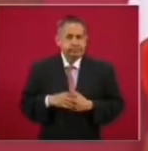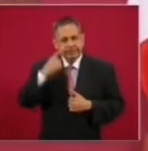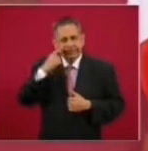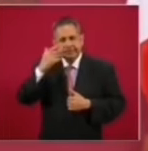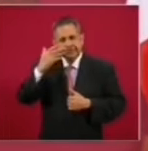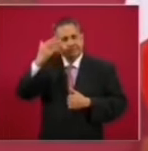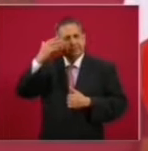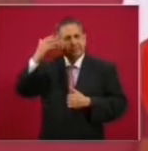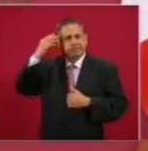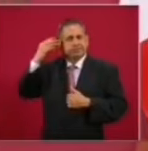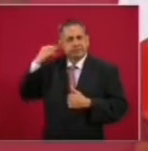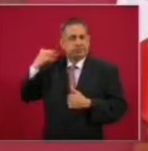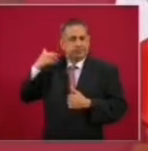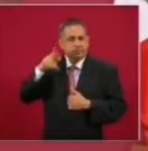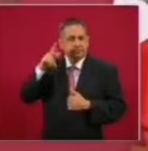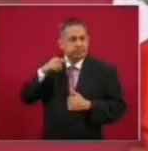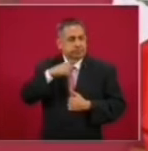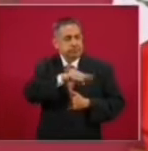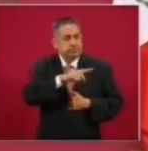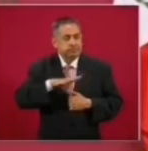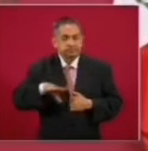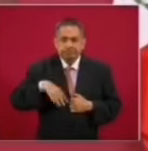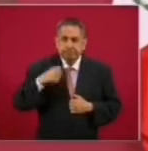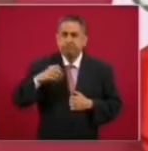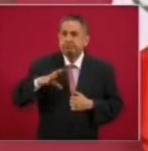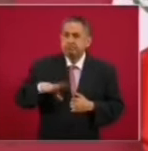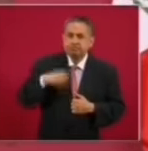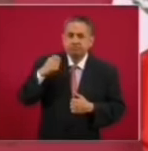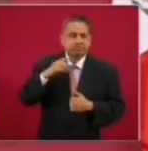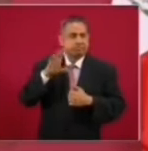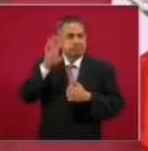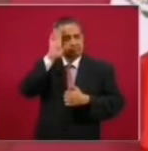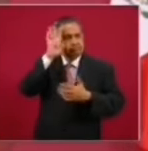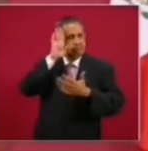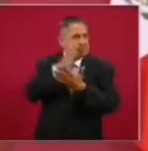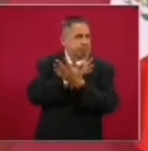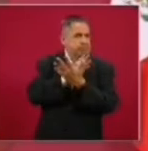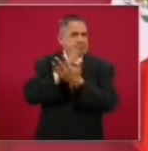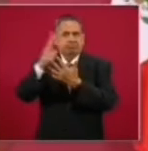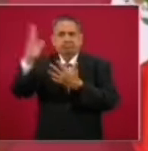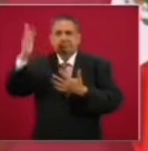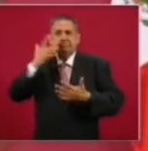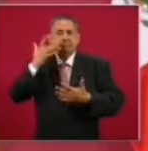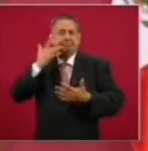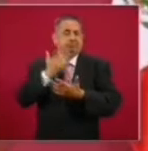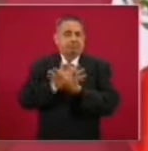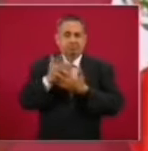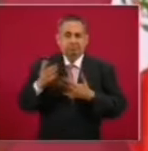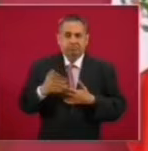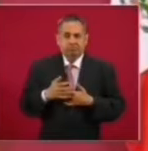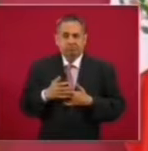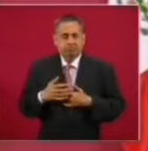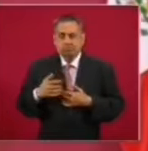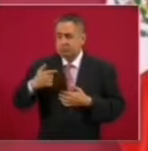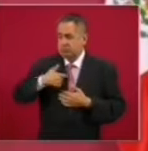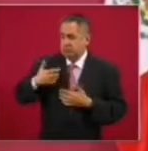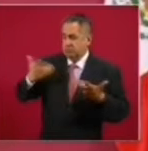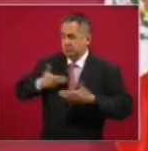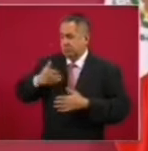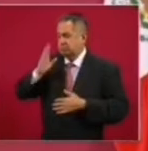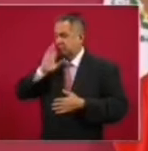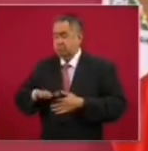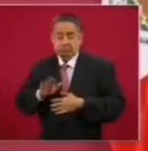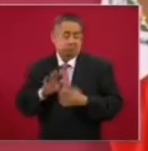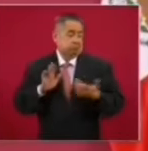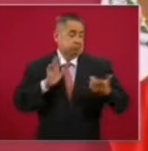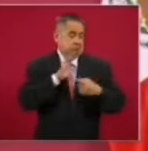antes los abusos, los excesos, el mal ejemplo